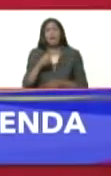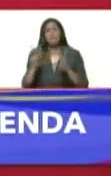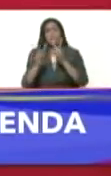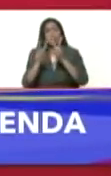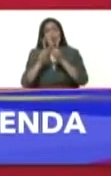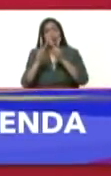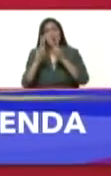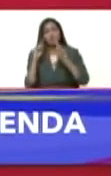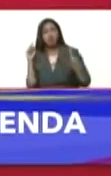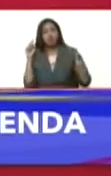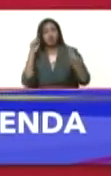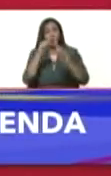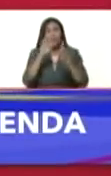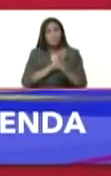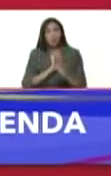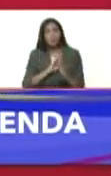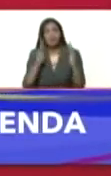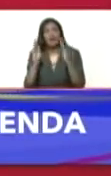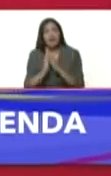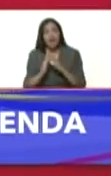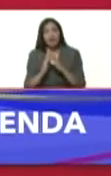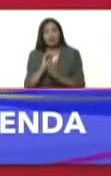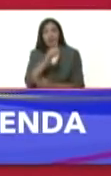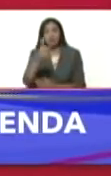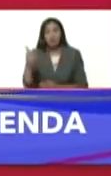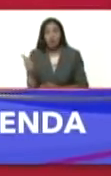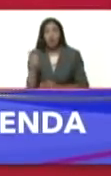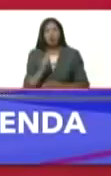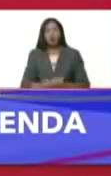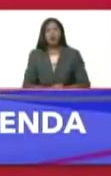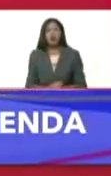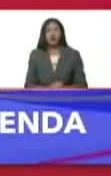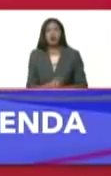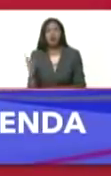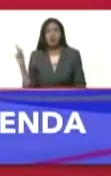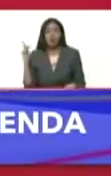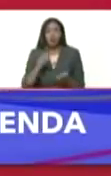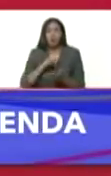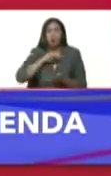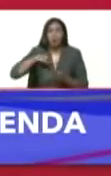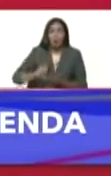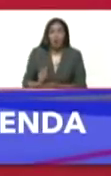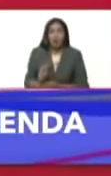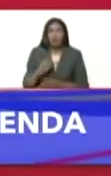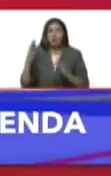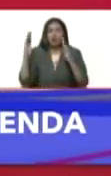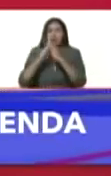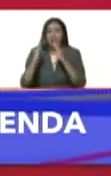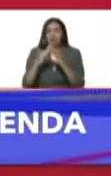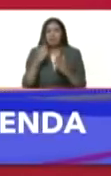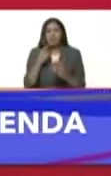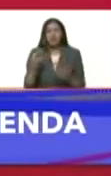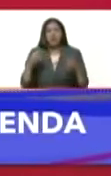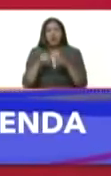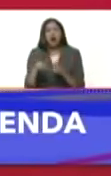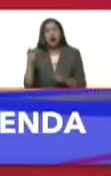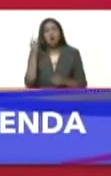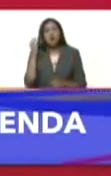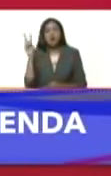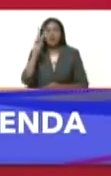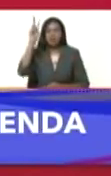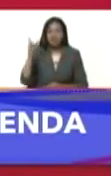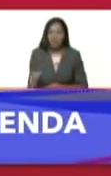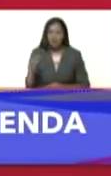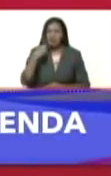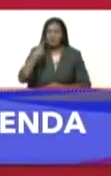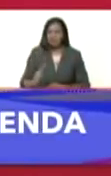Venezuela llegará a tu hogar. Llegará a tu hogar, llegará a nuestro hogar. Así le digo a la mujer venezolana,